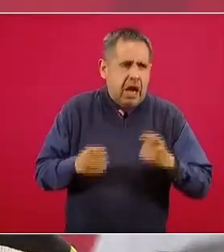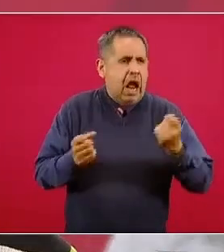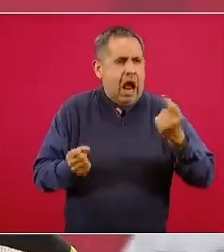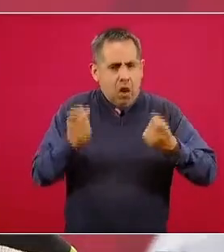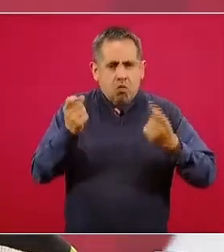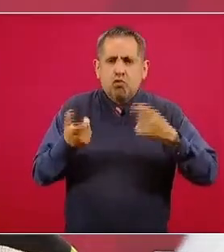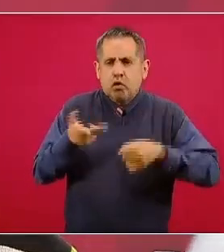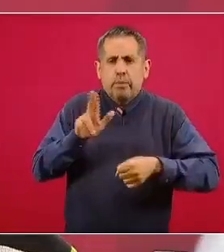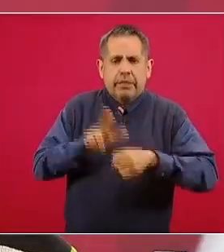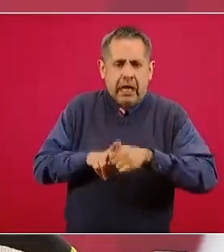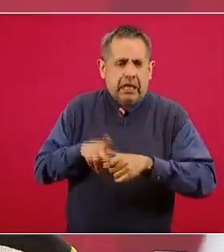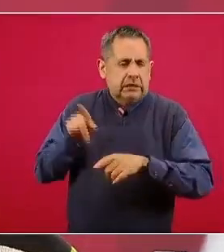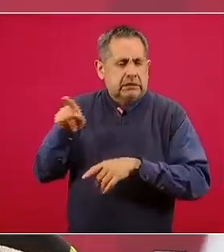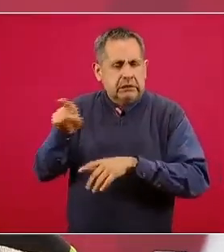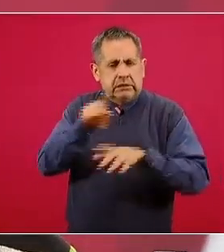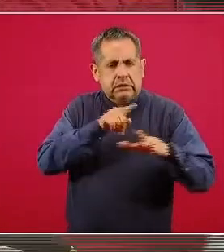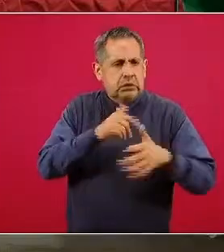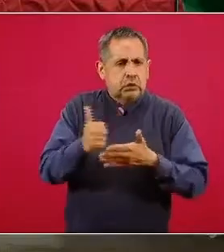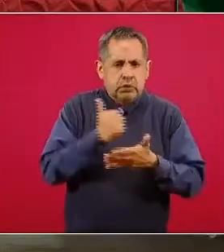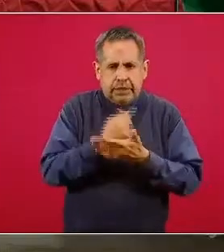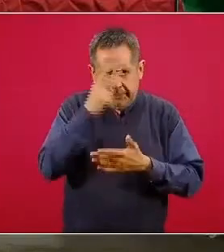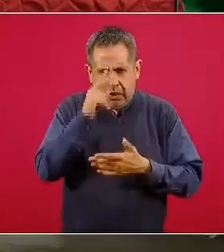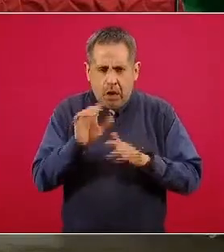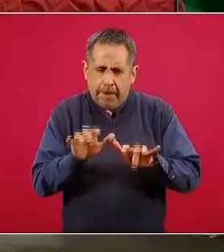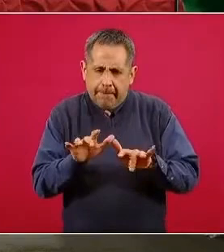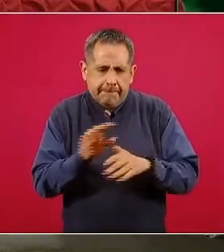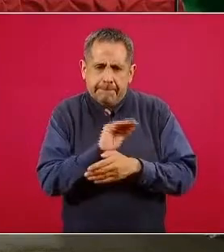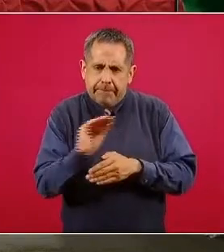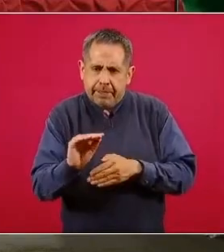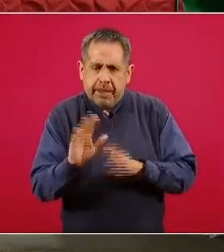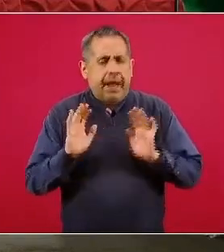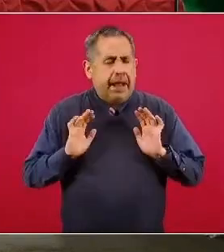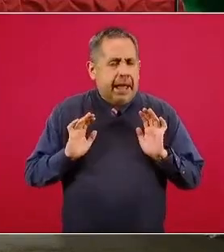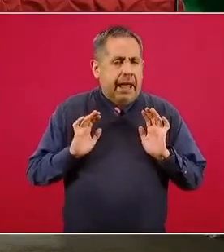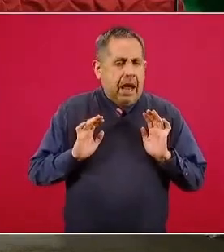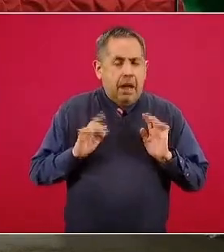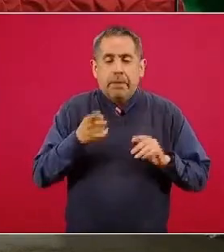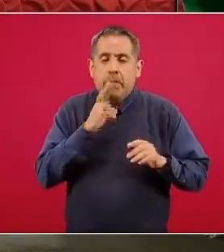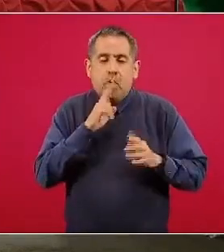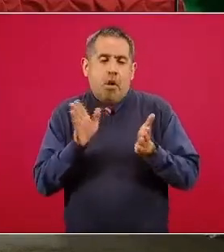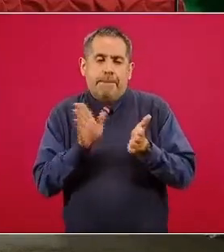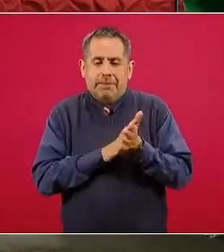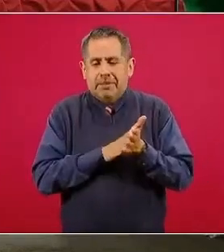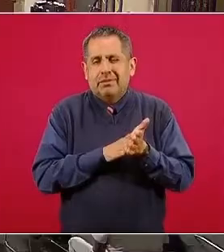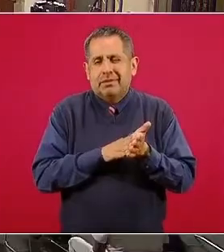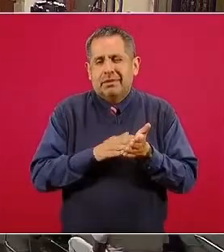algunos hospitales de la Ciudad de México y se pega en la cartilla.